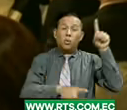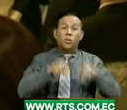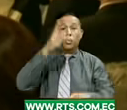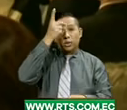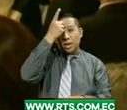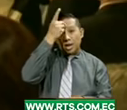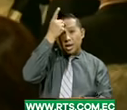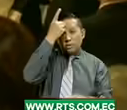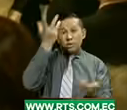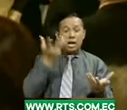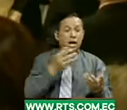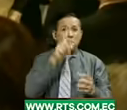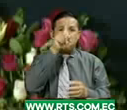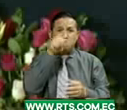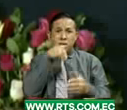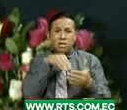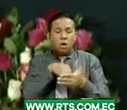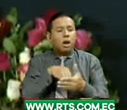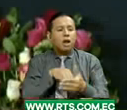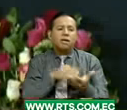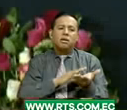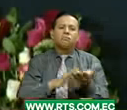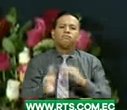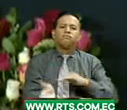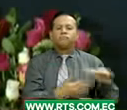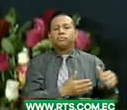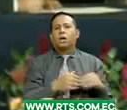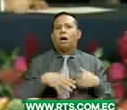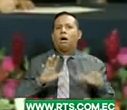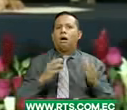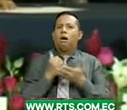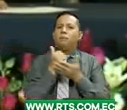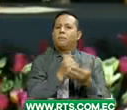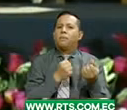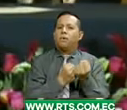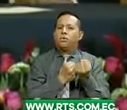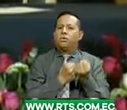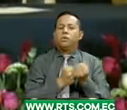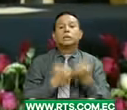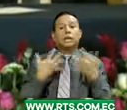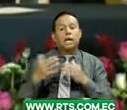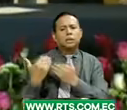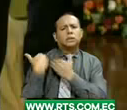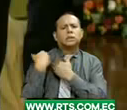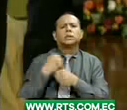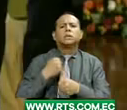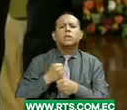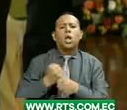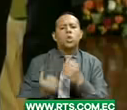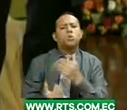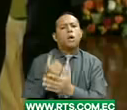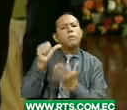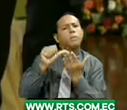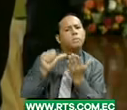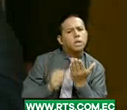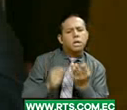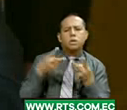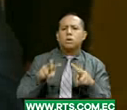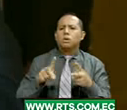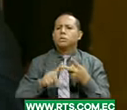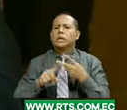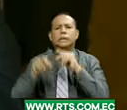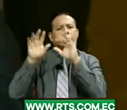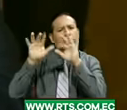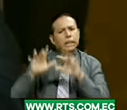Entre las primeras acciones del mandatario Guillermo Lasso estuvo el posesionar a los nuevos ministros y secretarios de Estado que conformarán su gabinete.